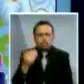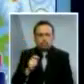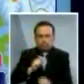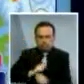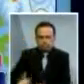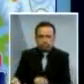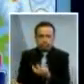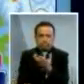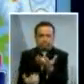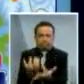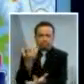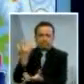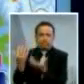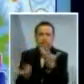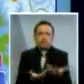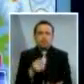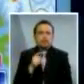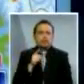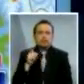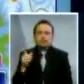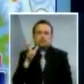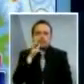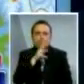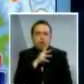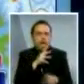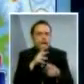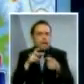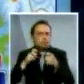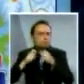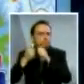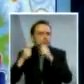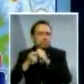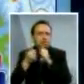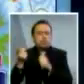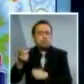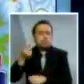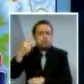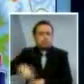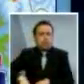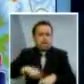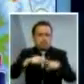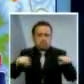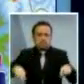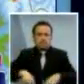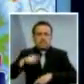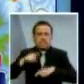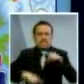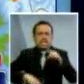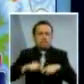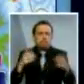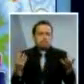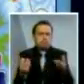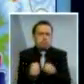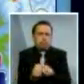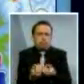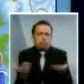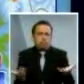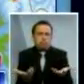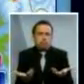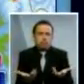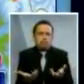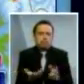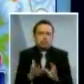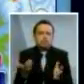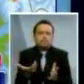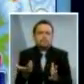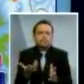quemó vivo, que no tenían conflictos con nadie en su sector, que eran dueños de muy pocas hectáreas, no se trataba de gente que tampoco